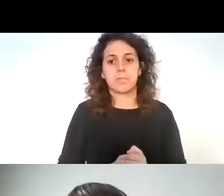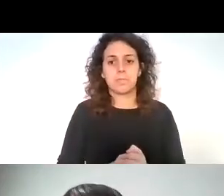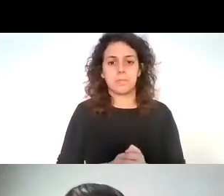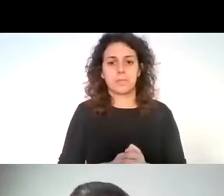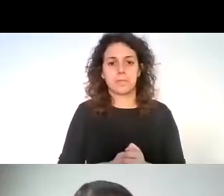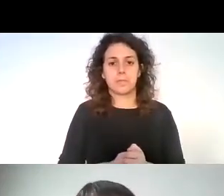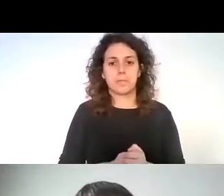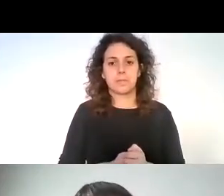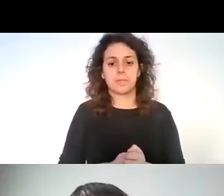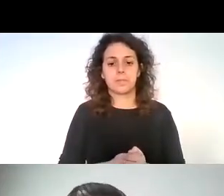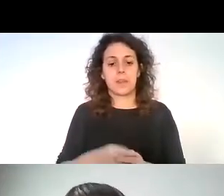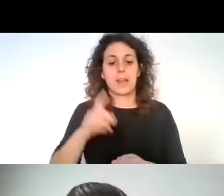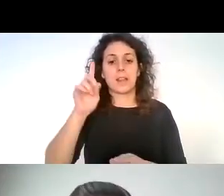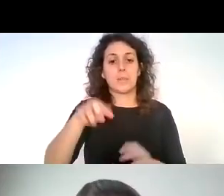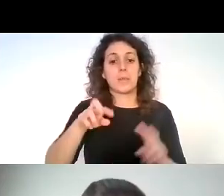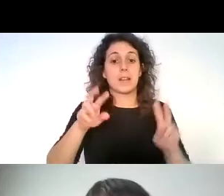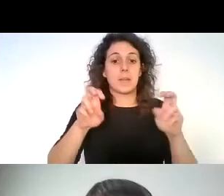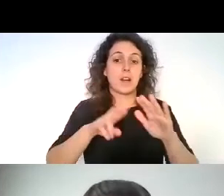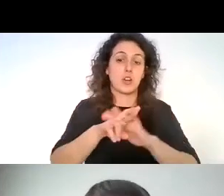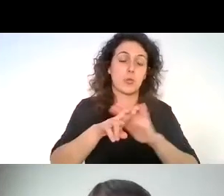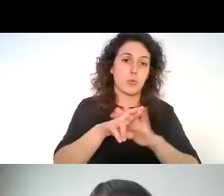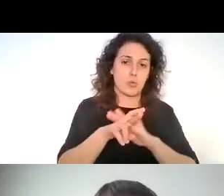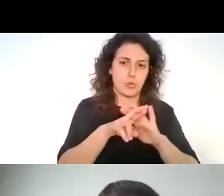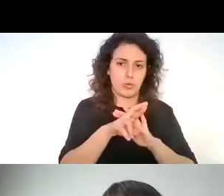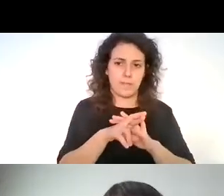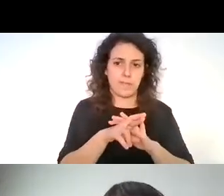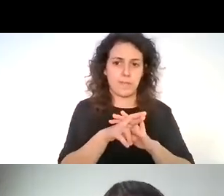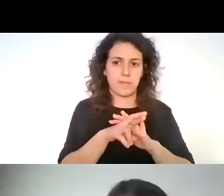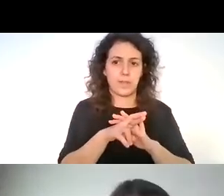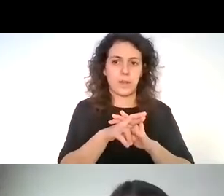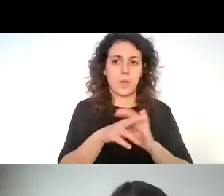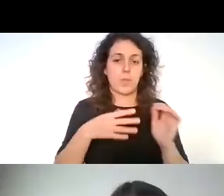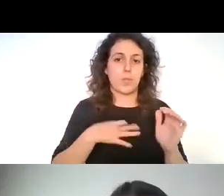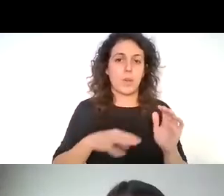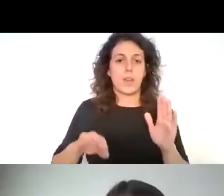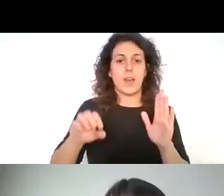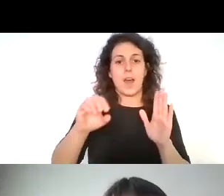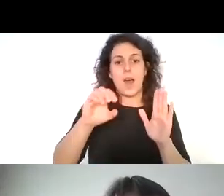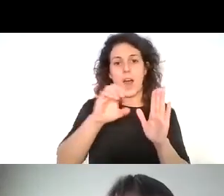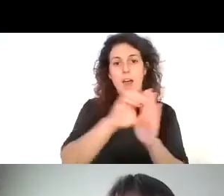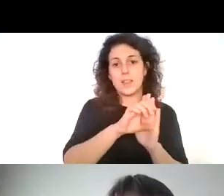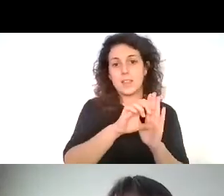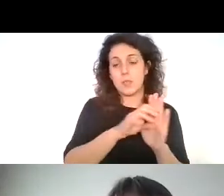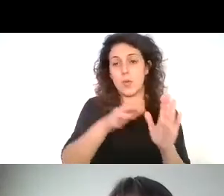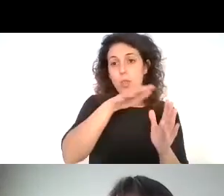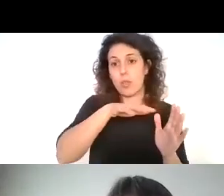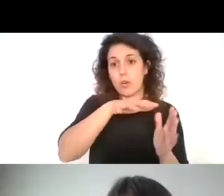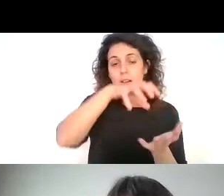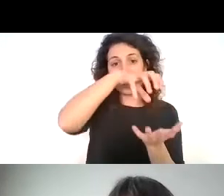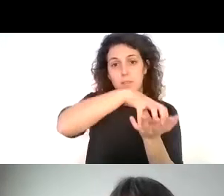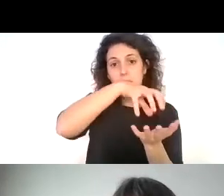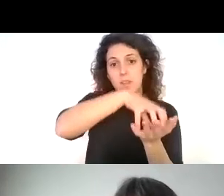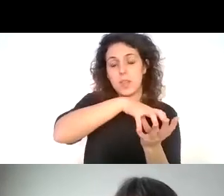el establecimiento recurso puedes bueno, poner el adhesivo en la puerta del establecimiento o donde él considere más